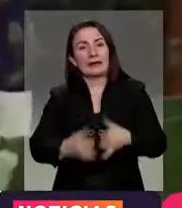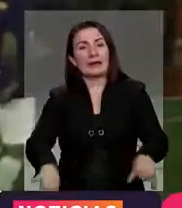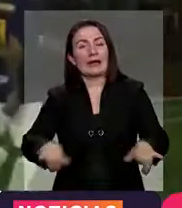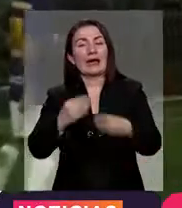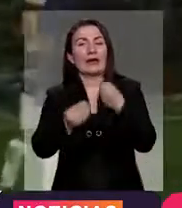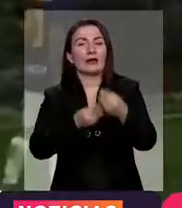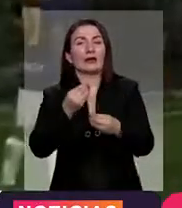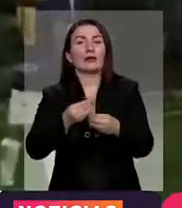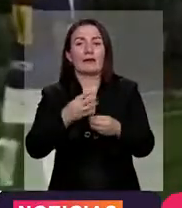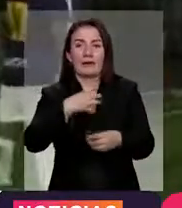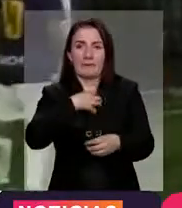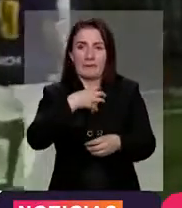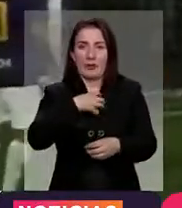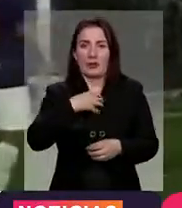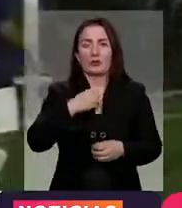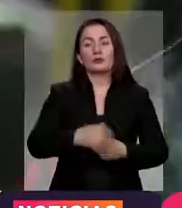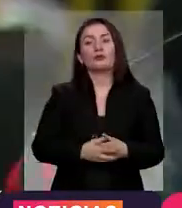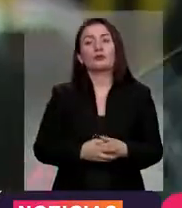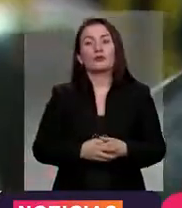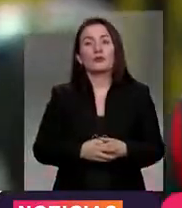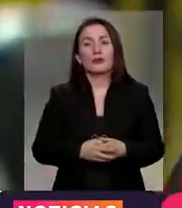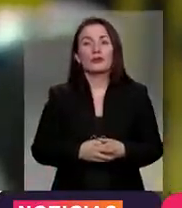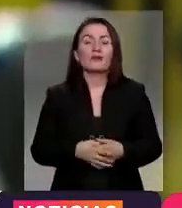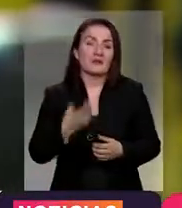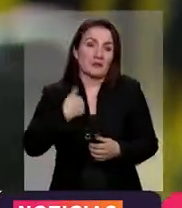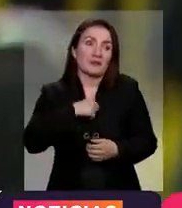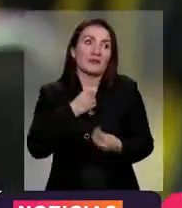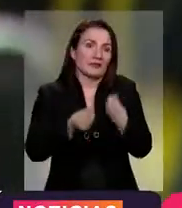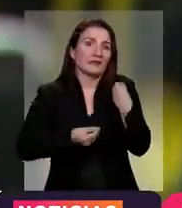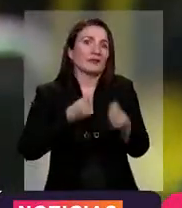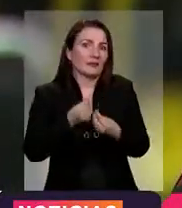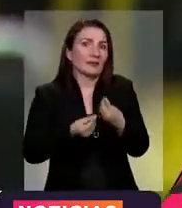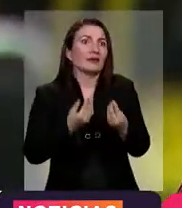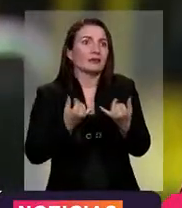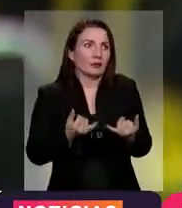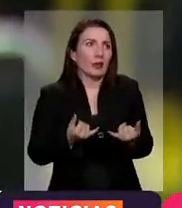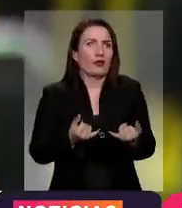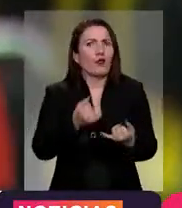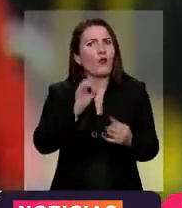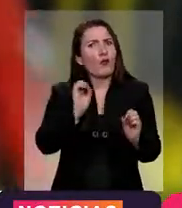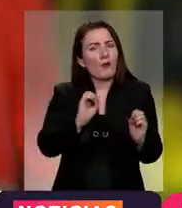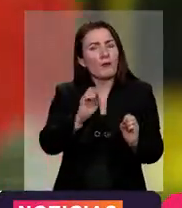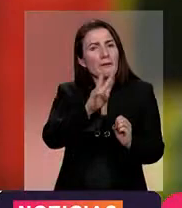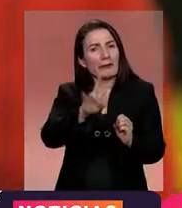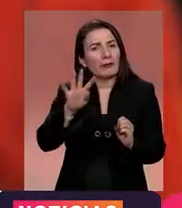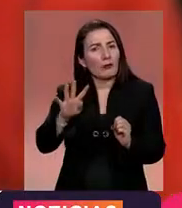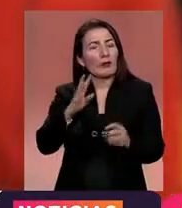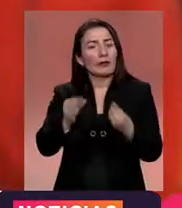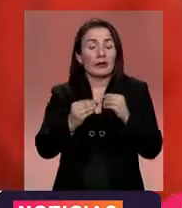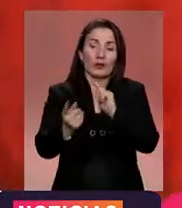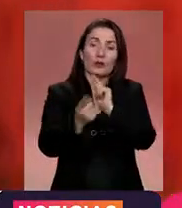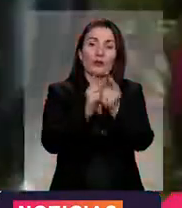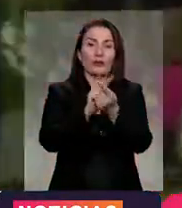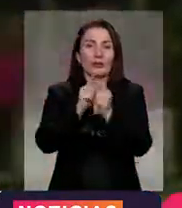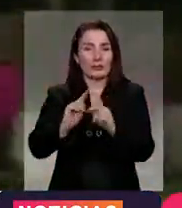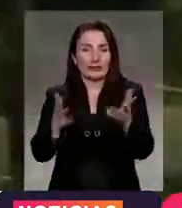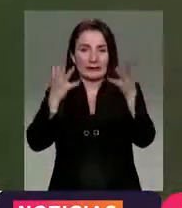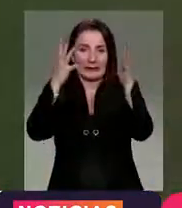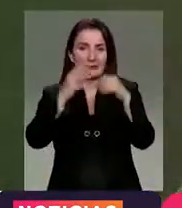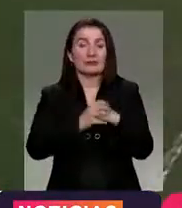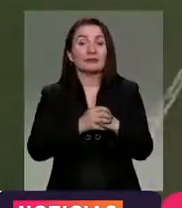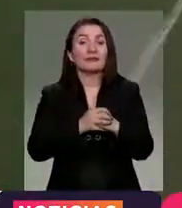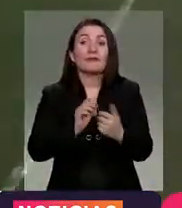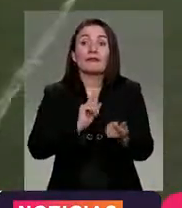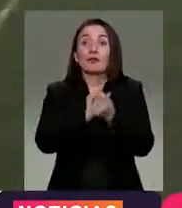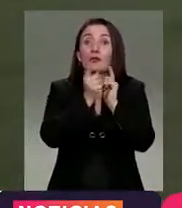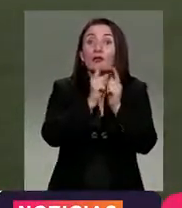Ustari como campeones. Pues esperemos que ahorita o el 24 que nos podamos encontrar todos y celebrar. Con este encuentro,